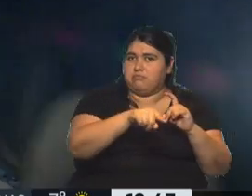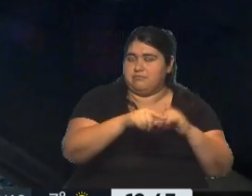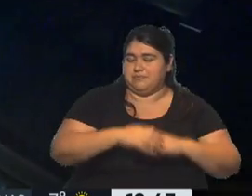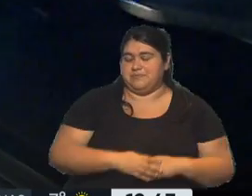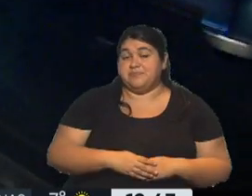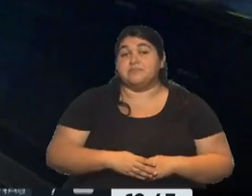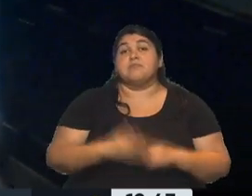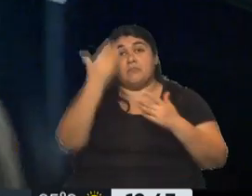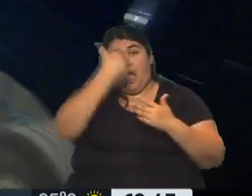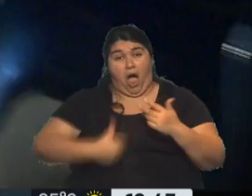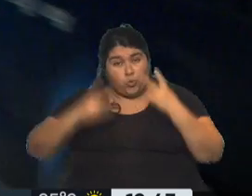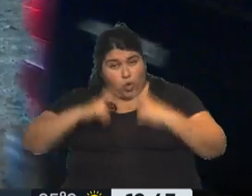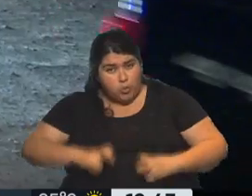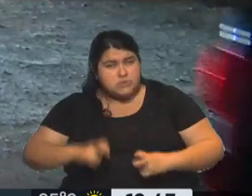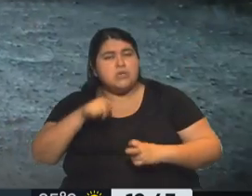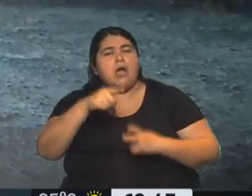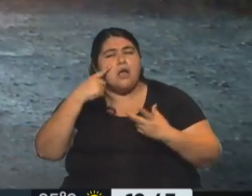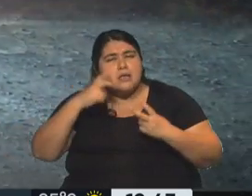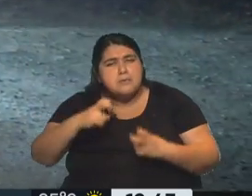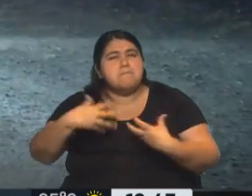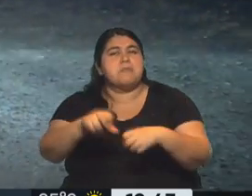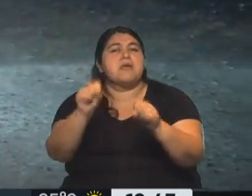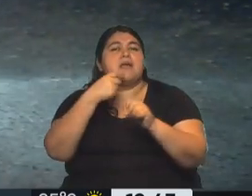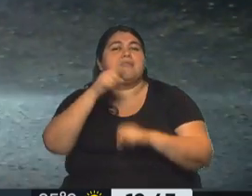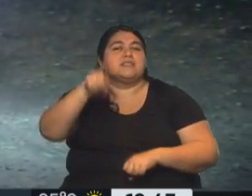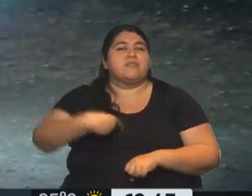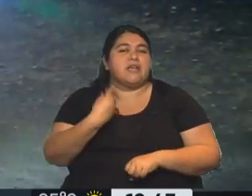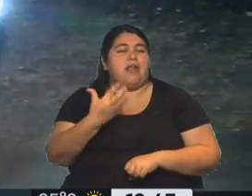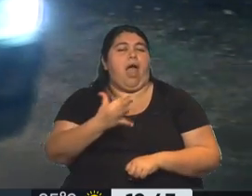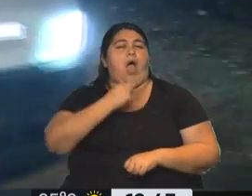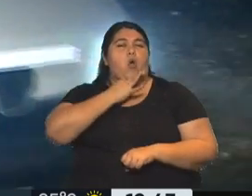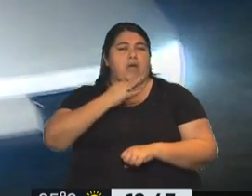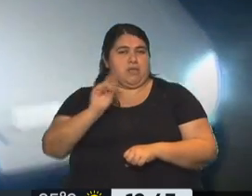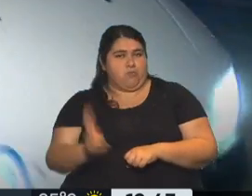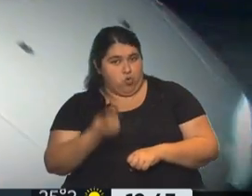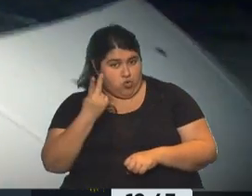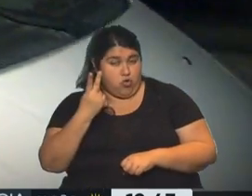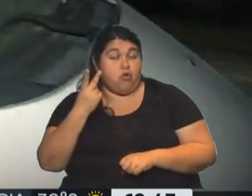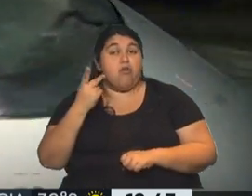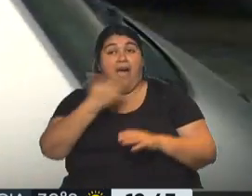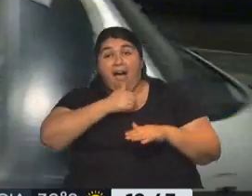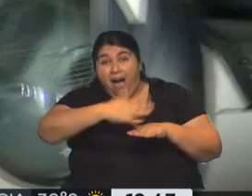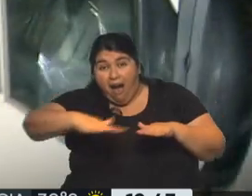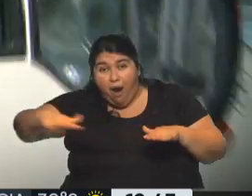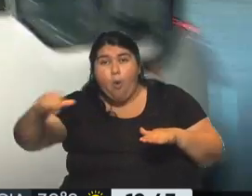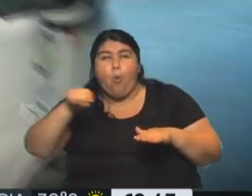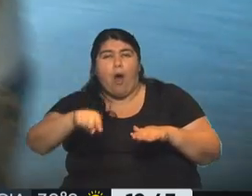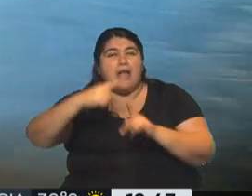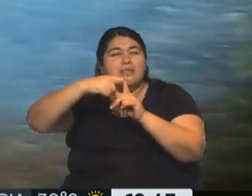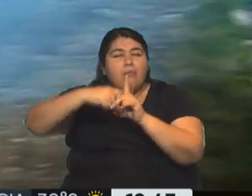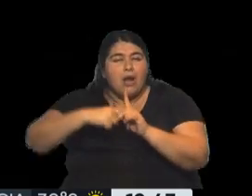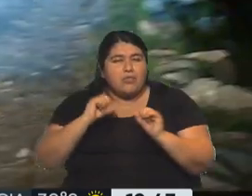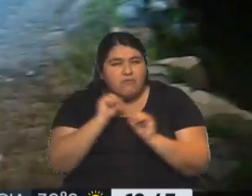La autopsia había definido entonces muerte por ahogamiento. La baja temperatura del agua, según la pericia, había